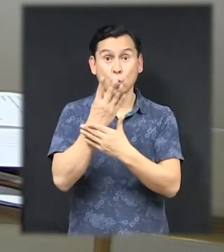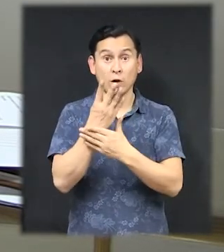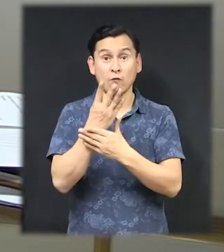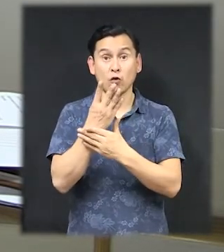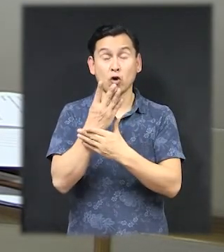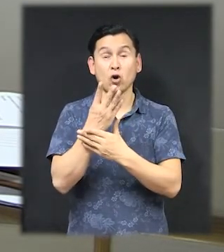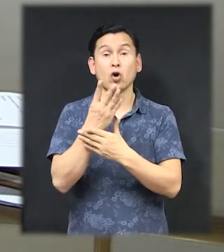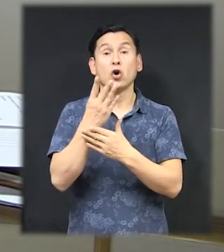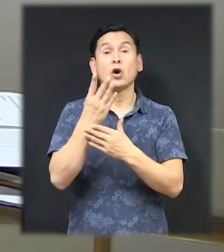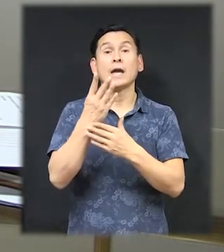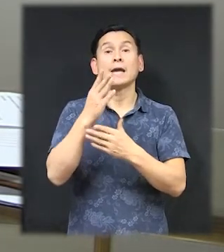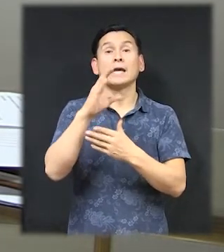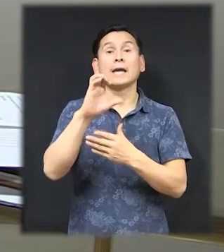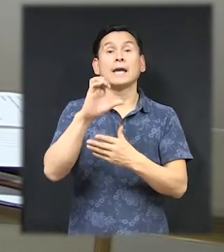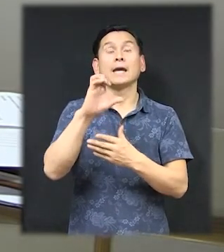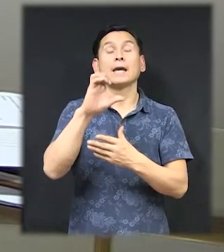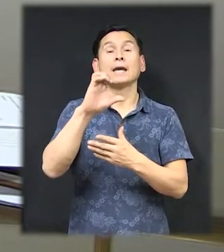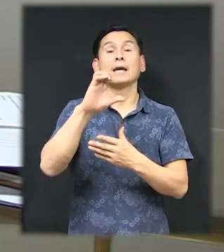comunidad.